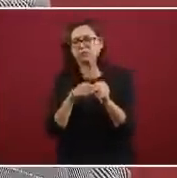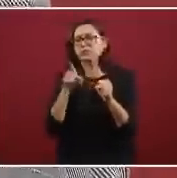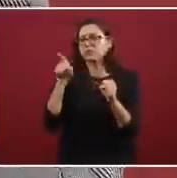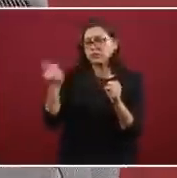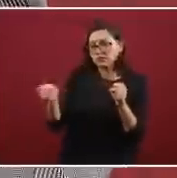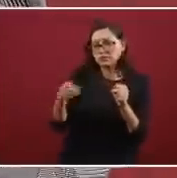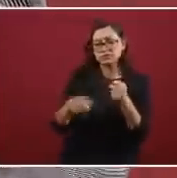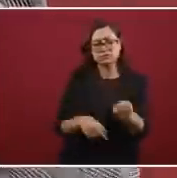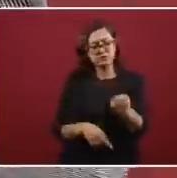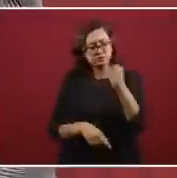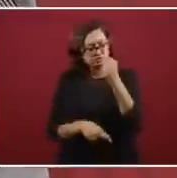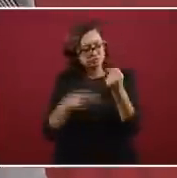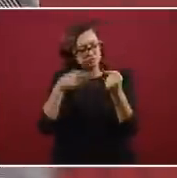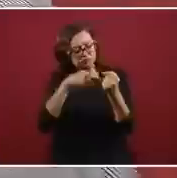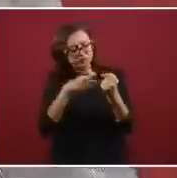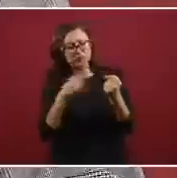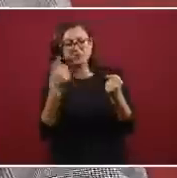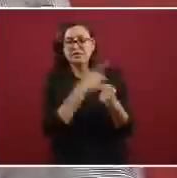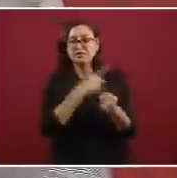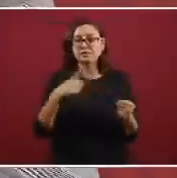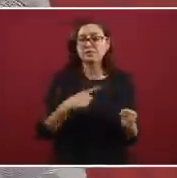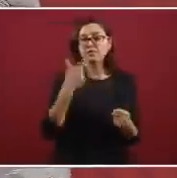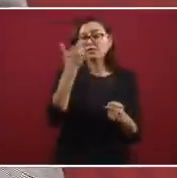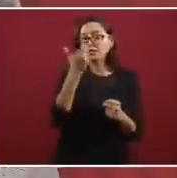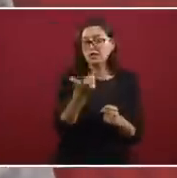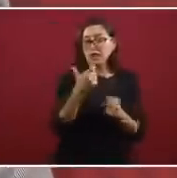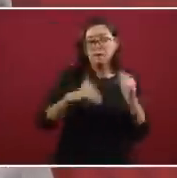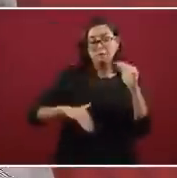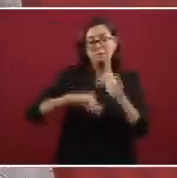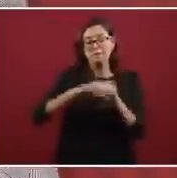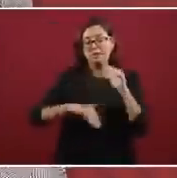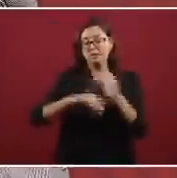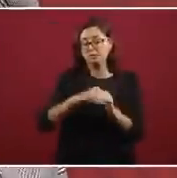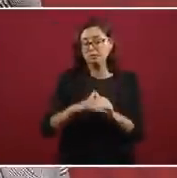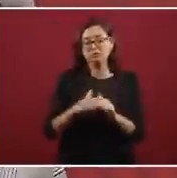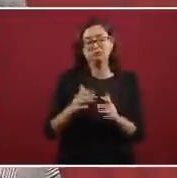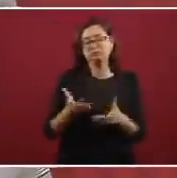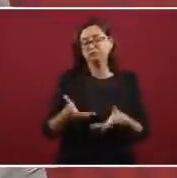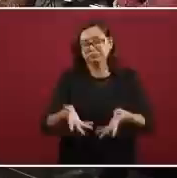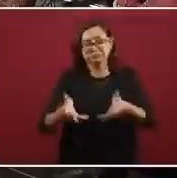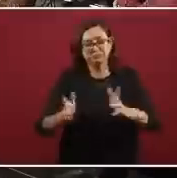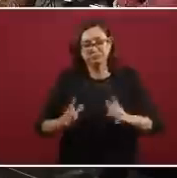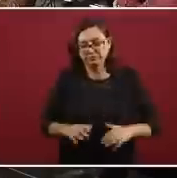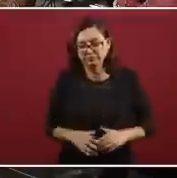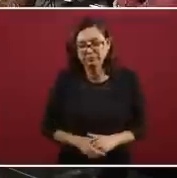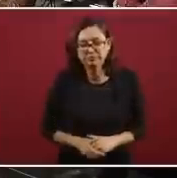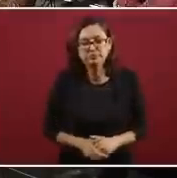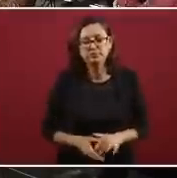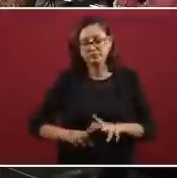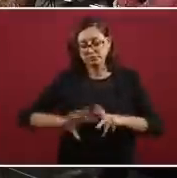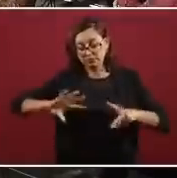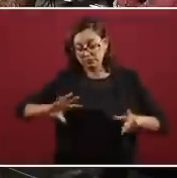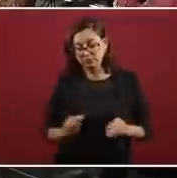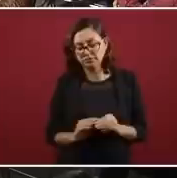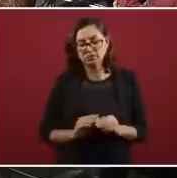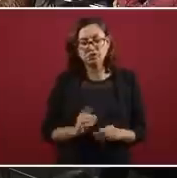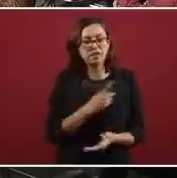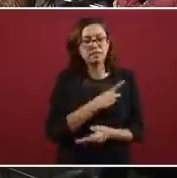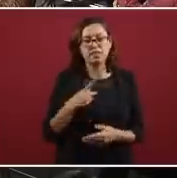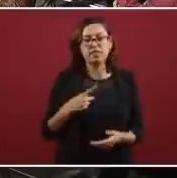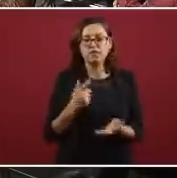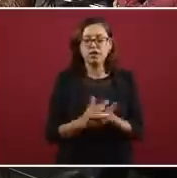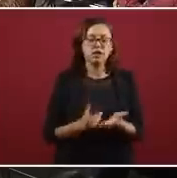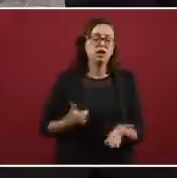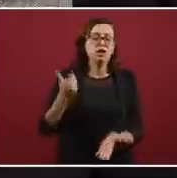menos tal cantidad. ¿Por qué? Porque hace una suma de todos los componentes del micrófono.